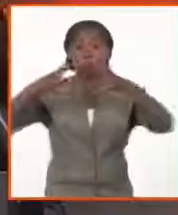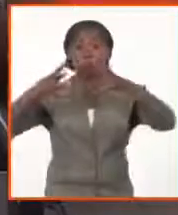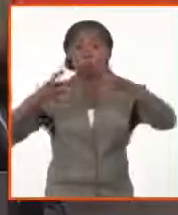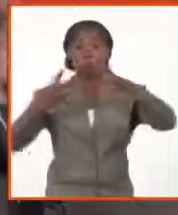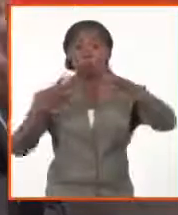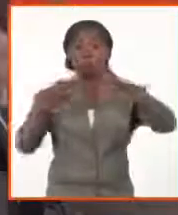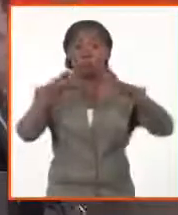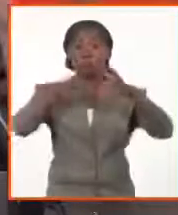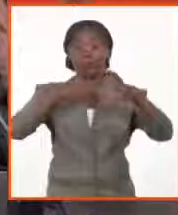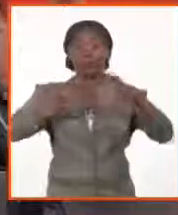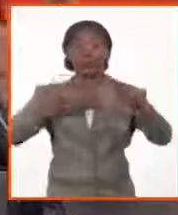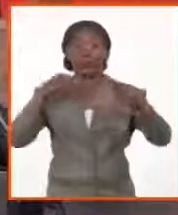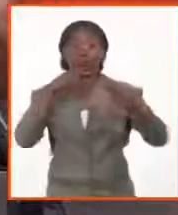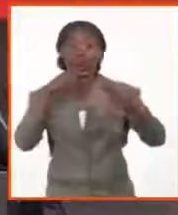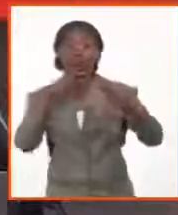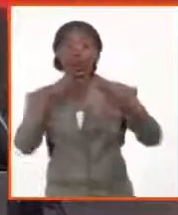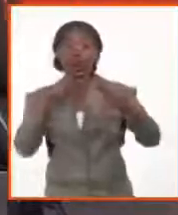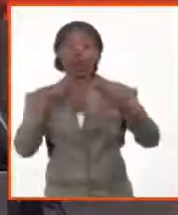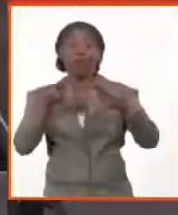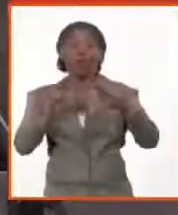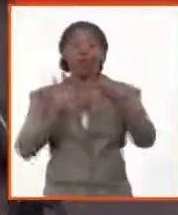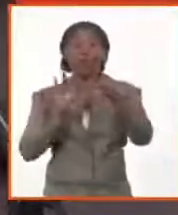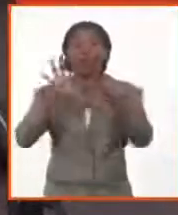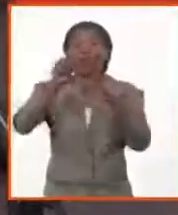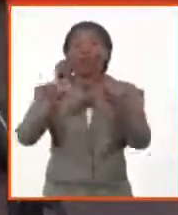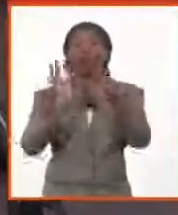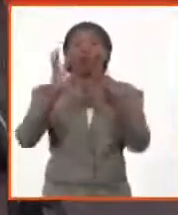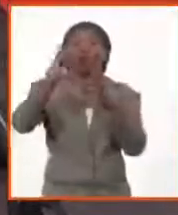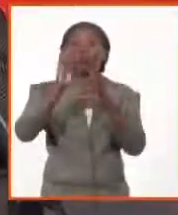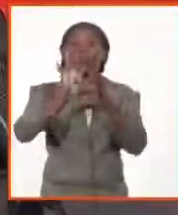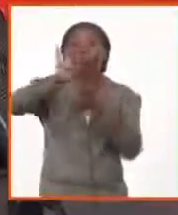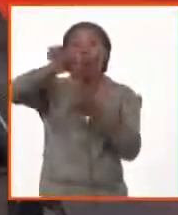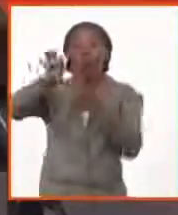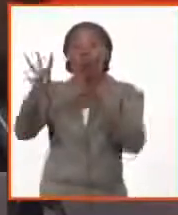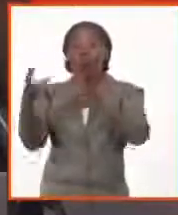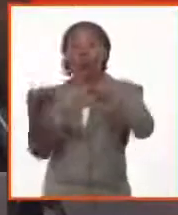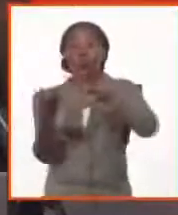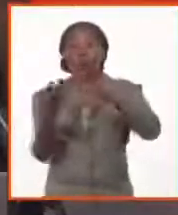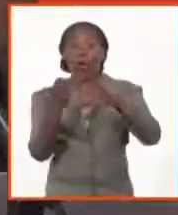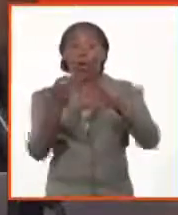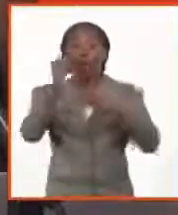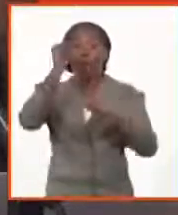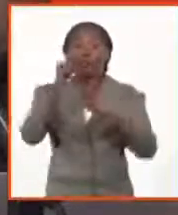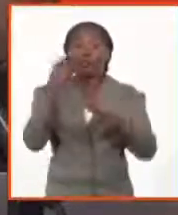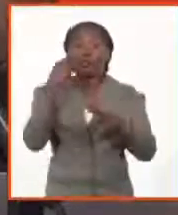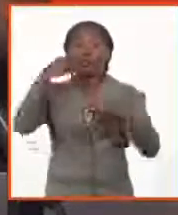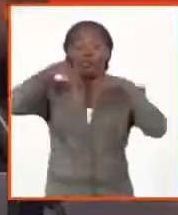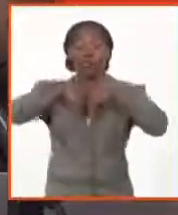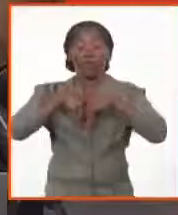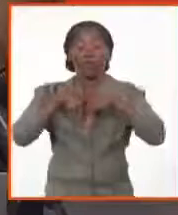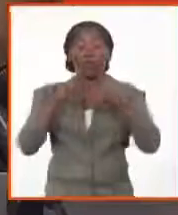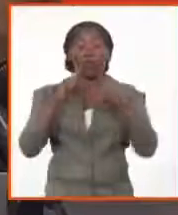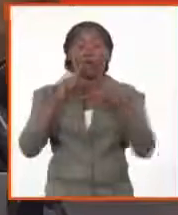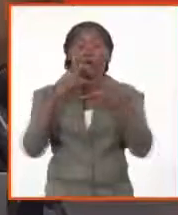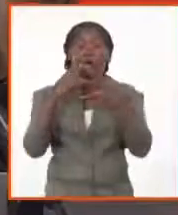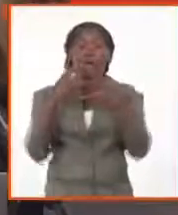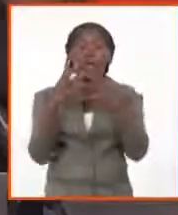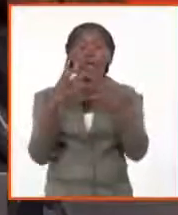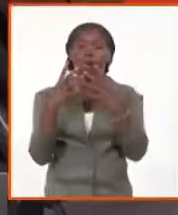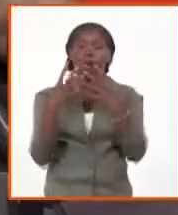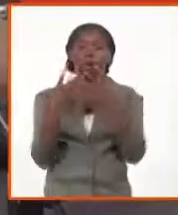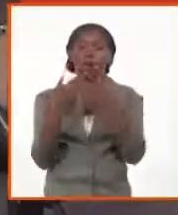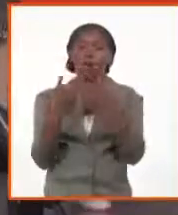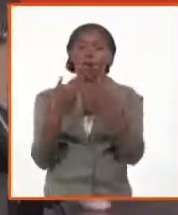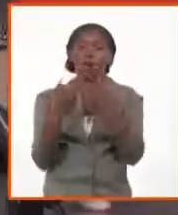así 12 y eso compromete el estado del paciente al punto de que puede producirle la